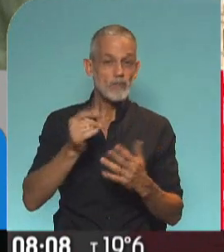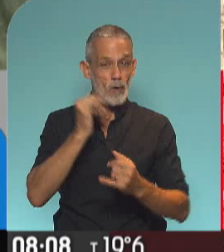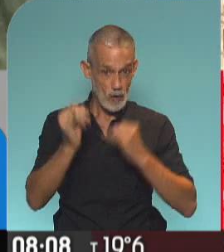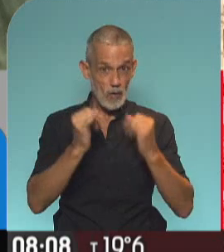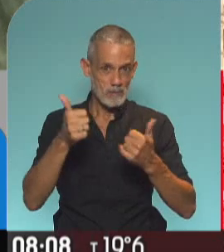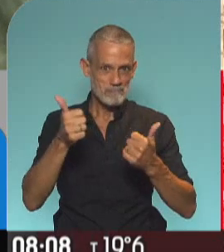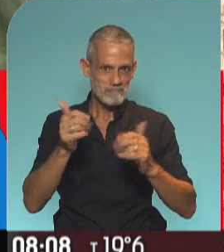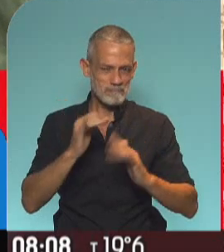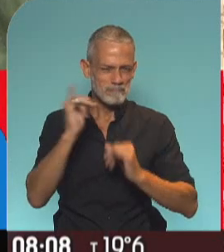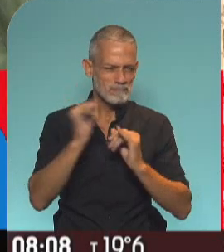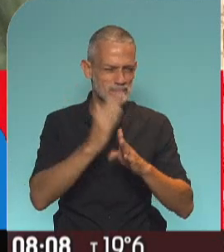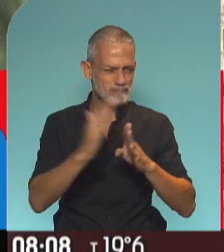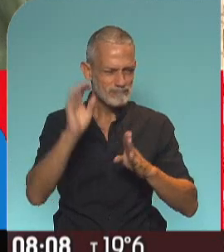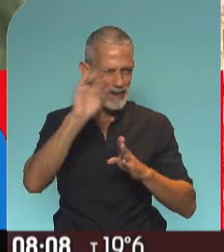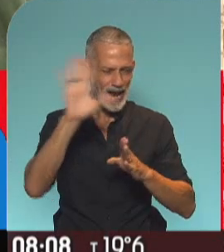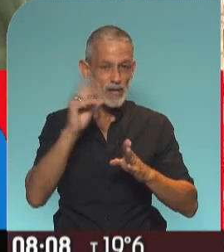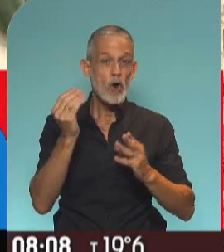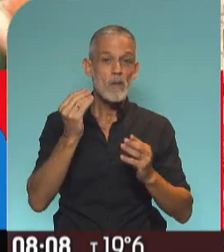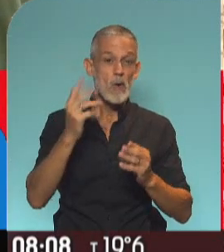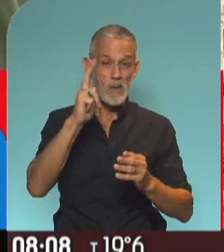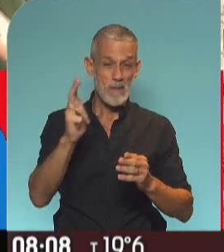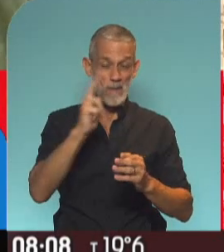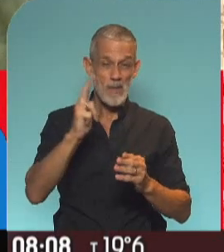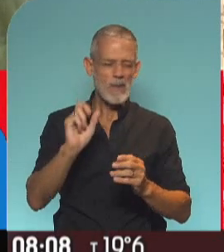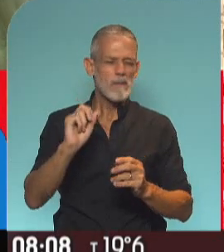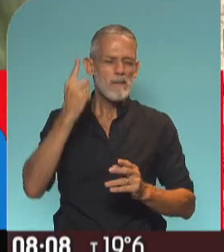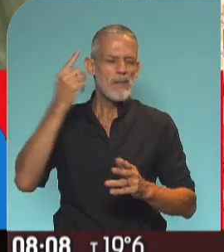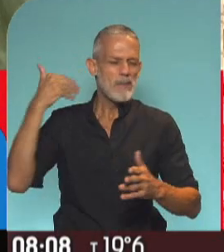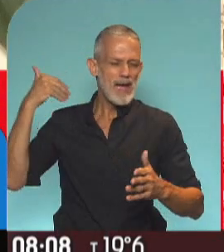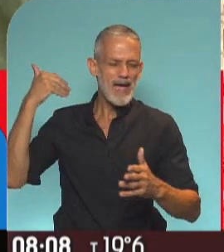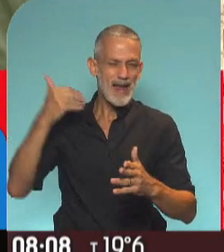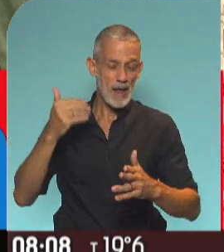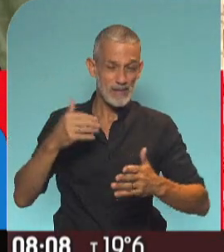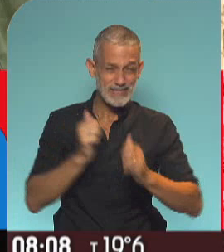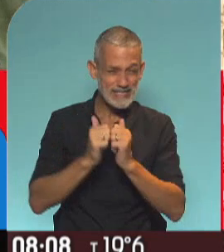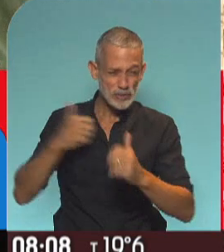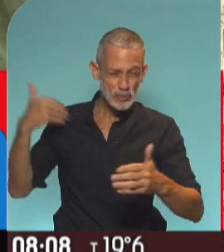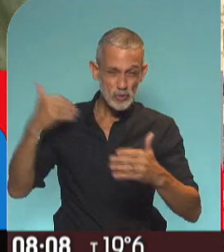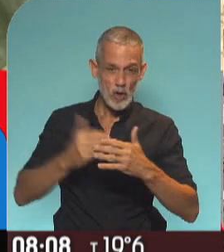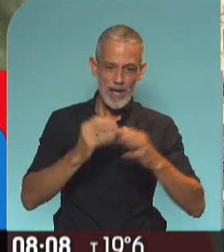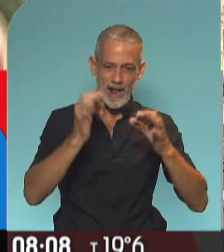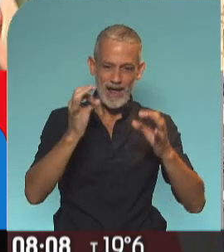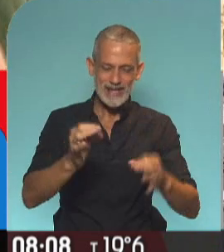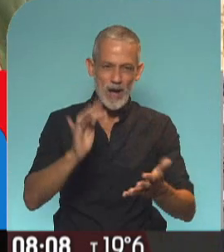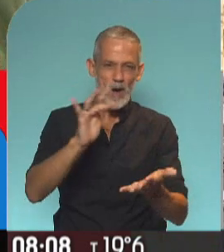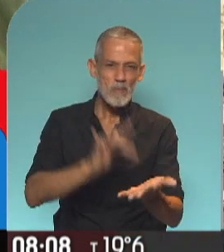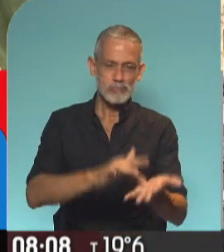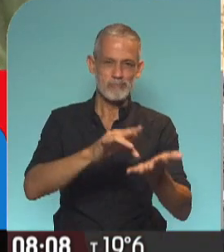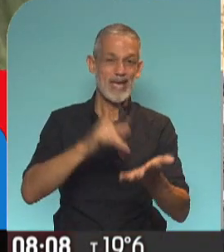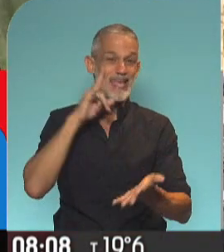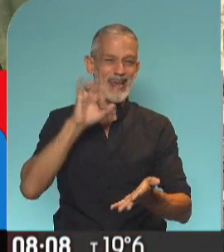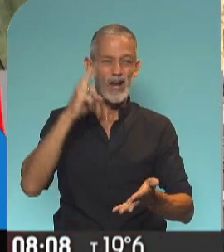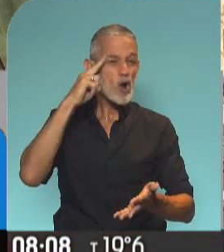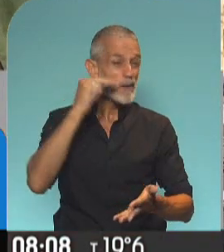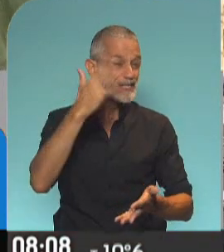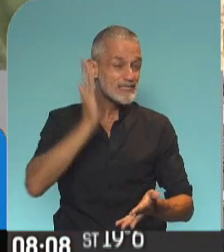desde el piso viendo las imágenes como el Papa Francisco, el primer sumo pontífice, llega a Irak, una tierra donde el 95% del pueblo